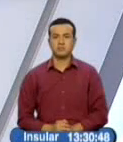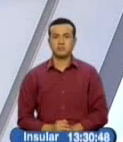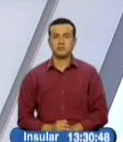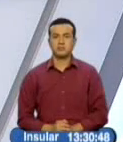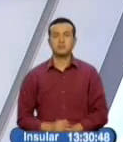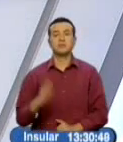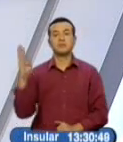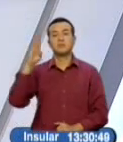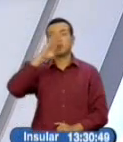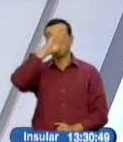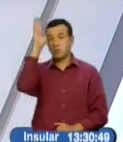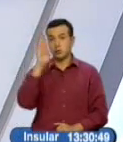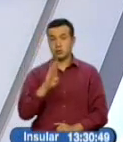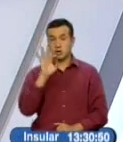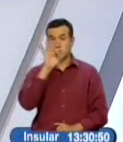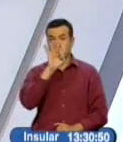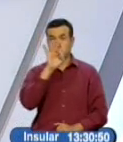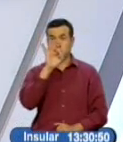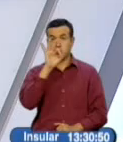En Brasil, el